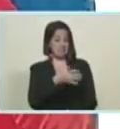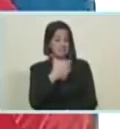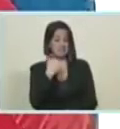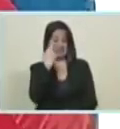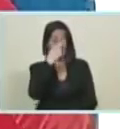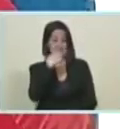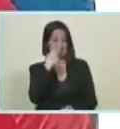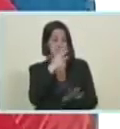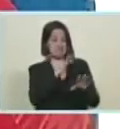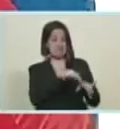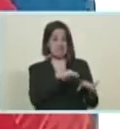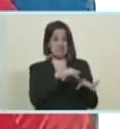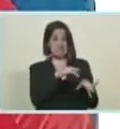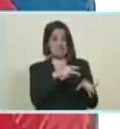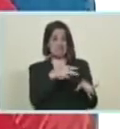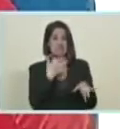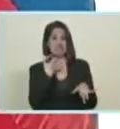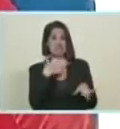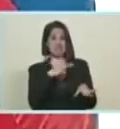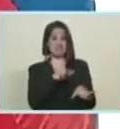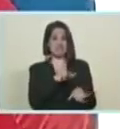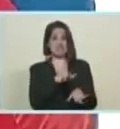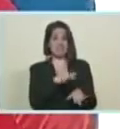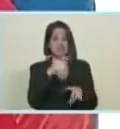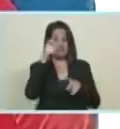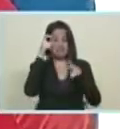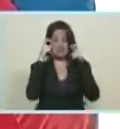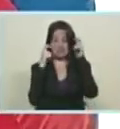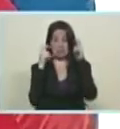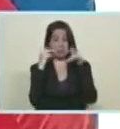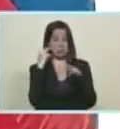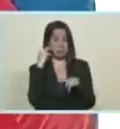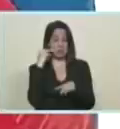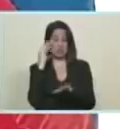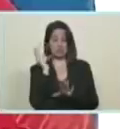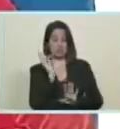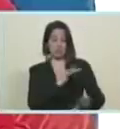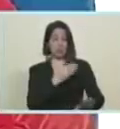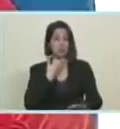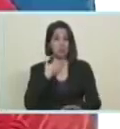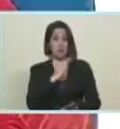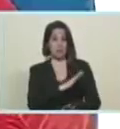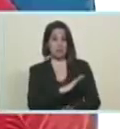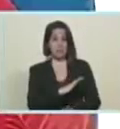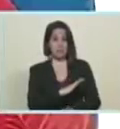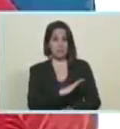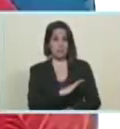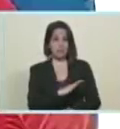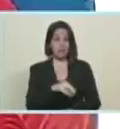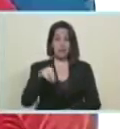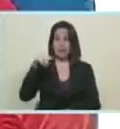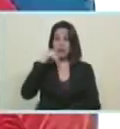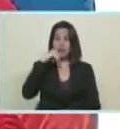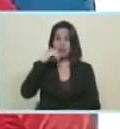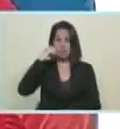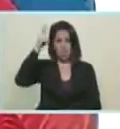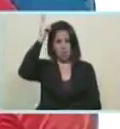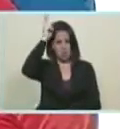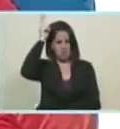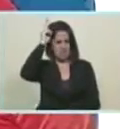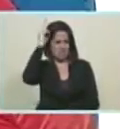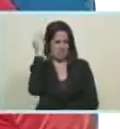un sambo, el sambo Hugo Chávez, el mulato Hugo Chávez, el nieto de indio Hugo